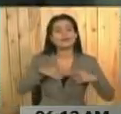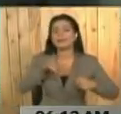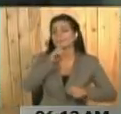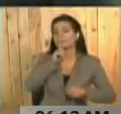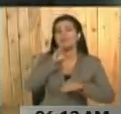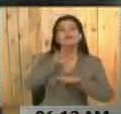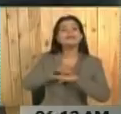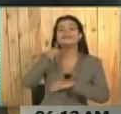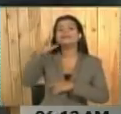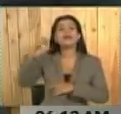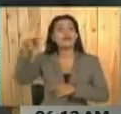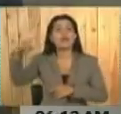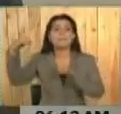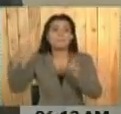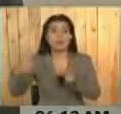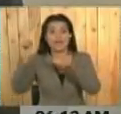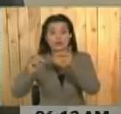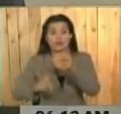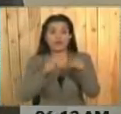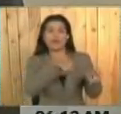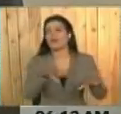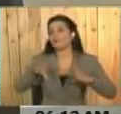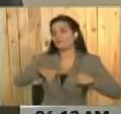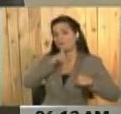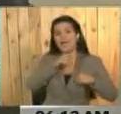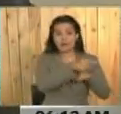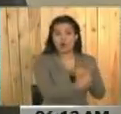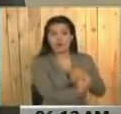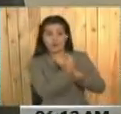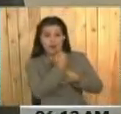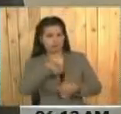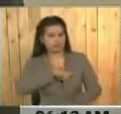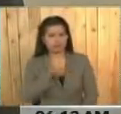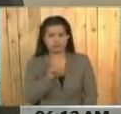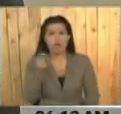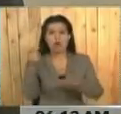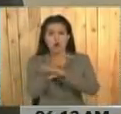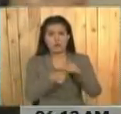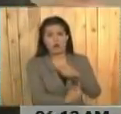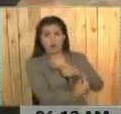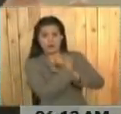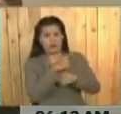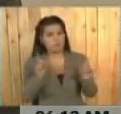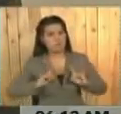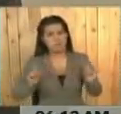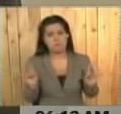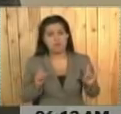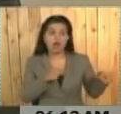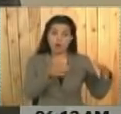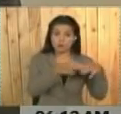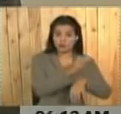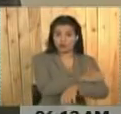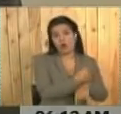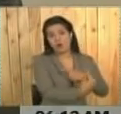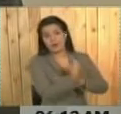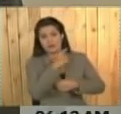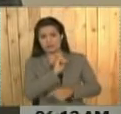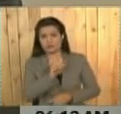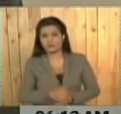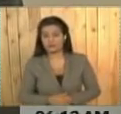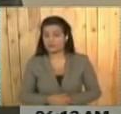C A nosotros no nos van a imponer absolutamente nada al gobierno no le va a imponer la oposición esa oposición no le va imponer pero hasta ahora no lo ha